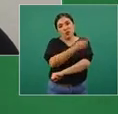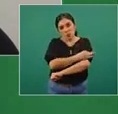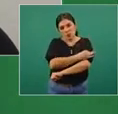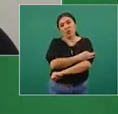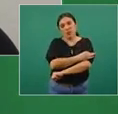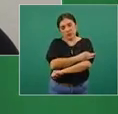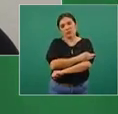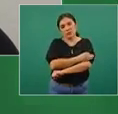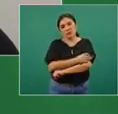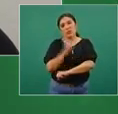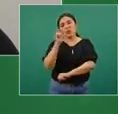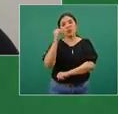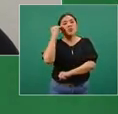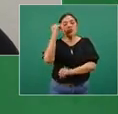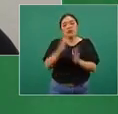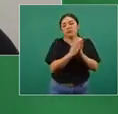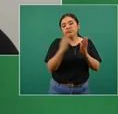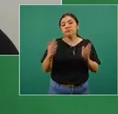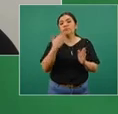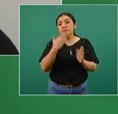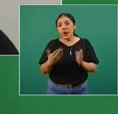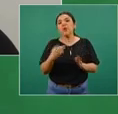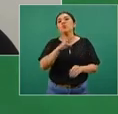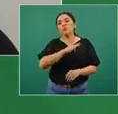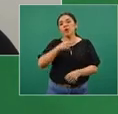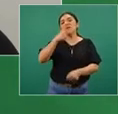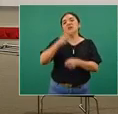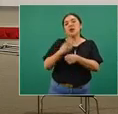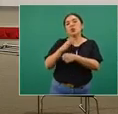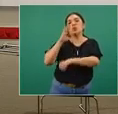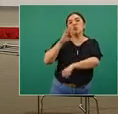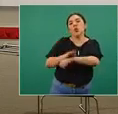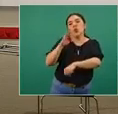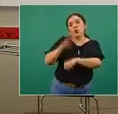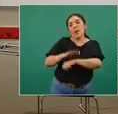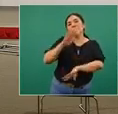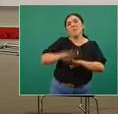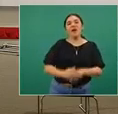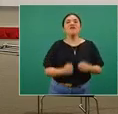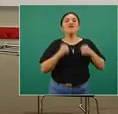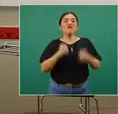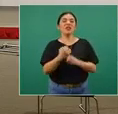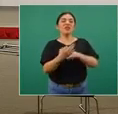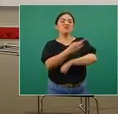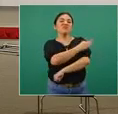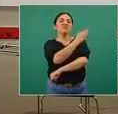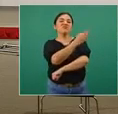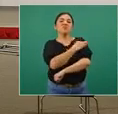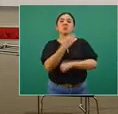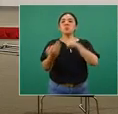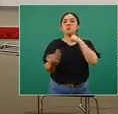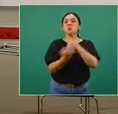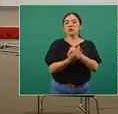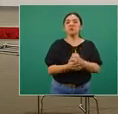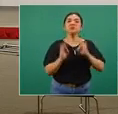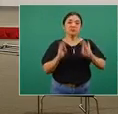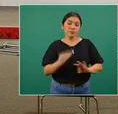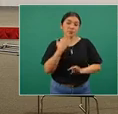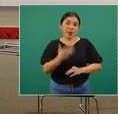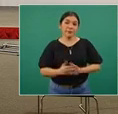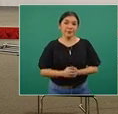su momento recibir la segunda dosis y tener este segundo impulso del efecto a la reacción